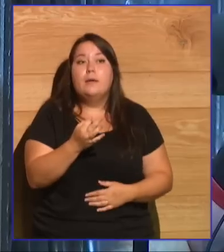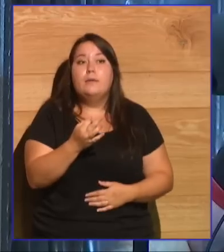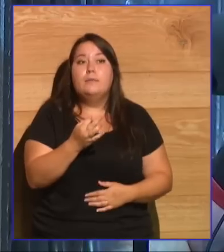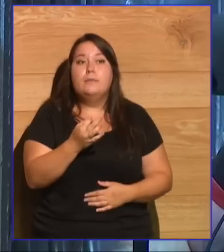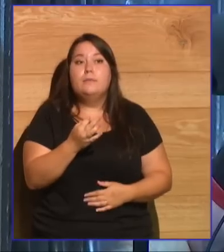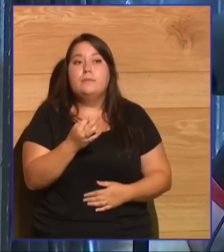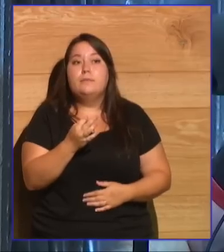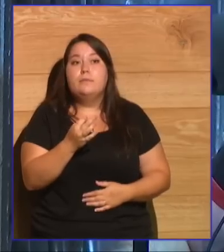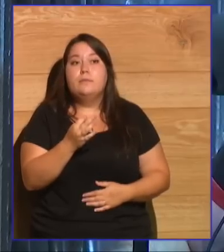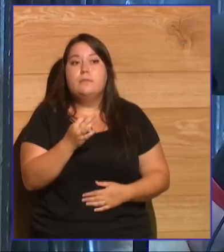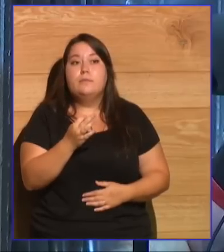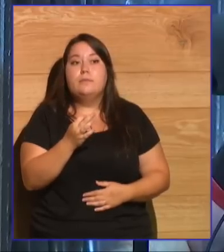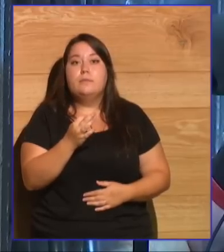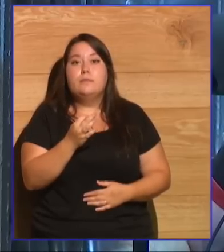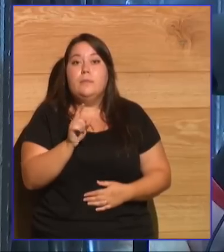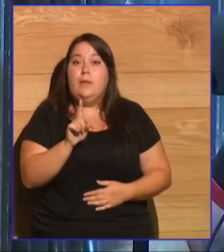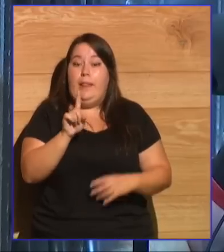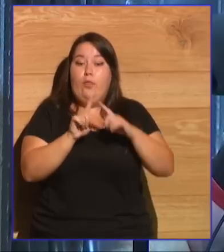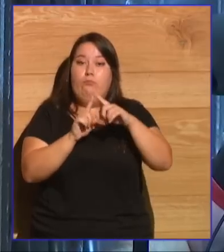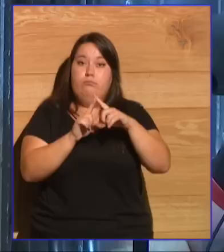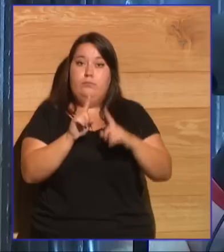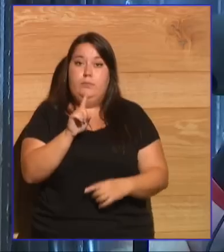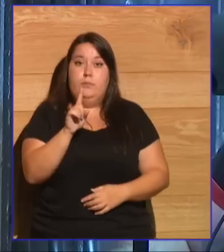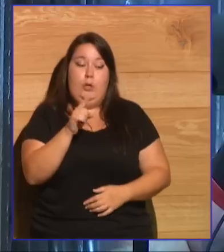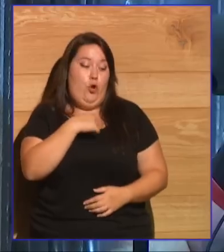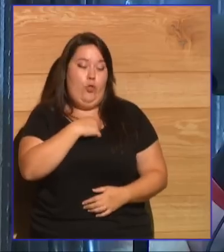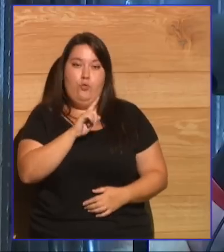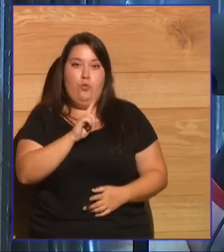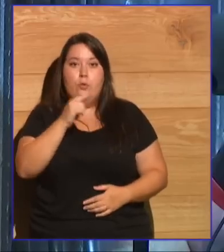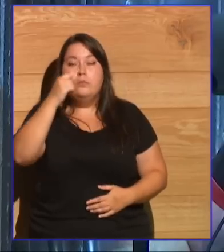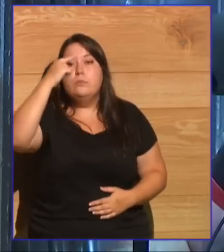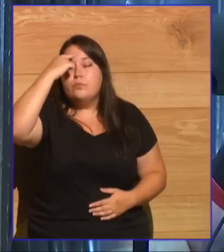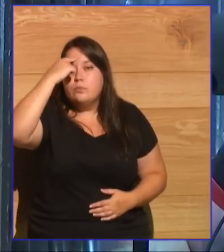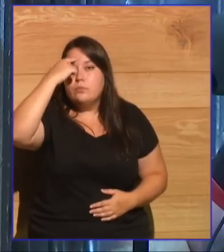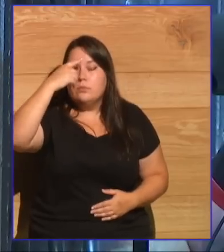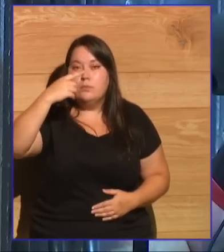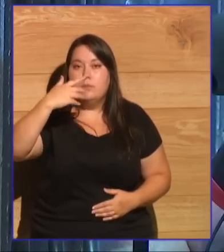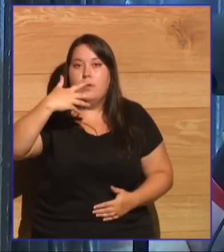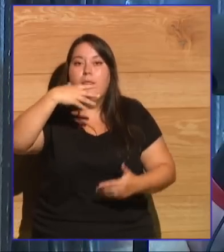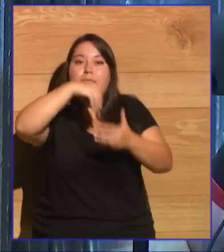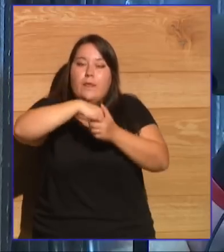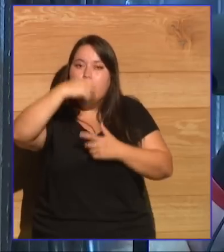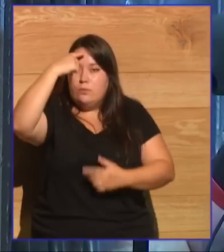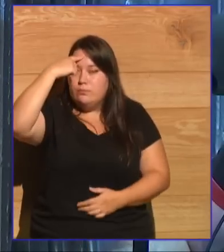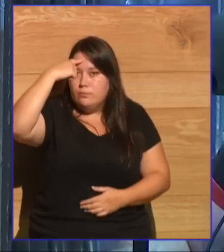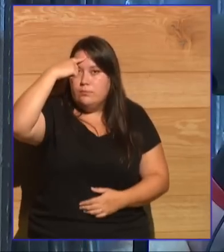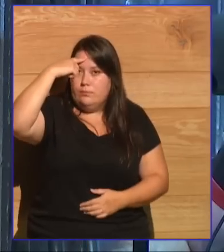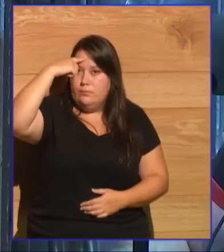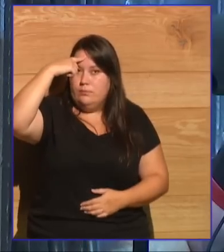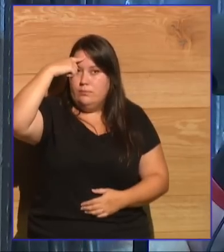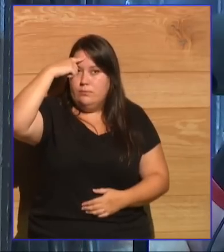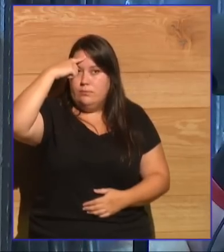y en vez de tocarle en el corazón le toca en la cabeza dice estaré aquí mismo mándanos el mensaje